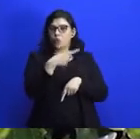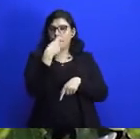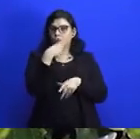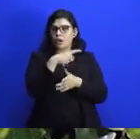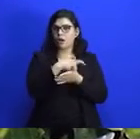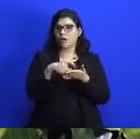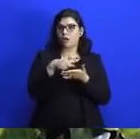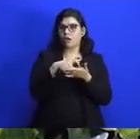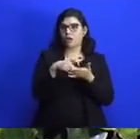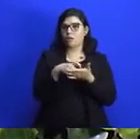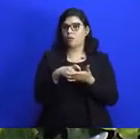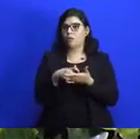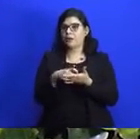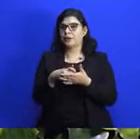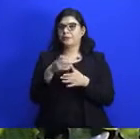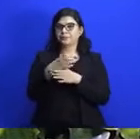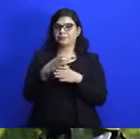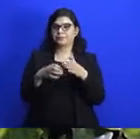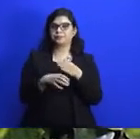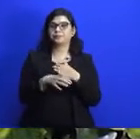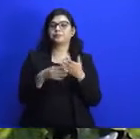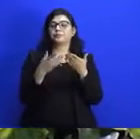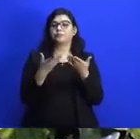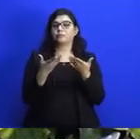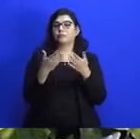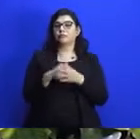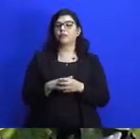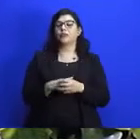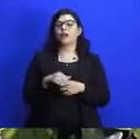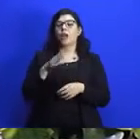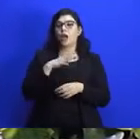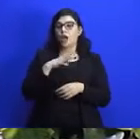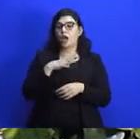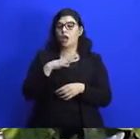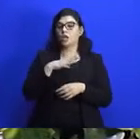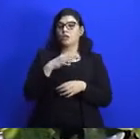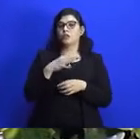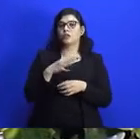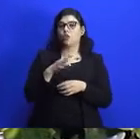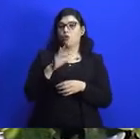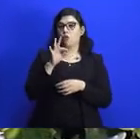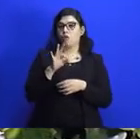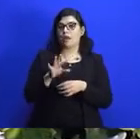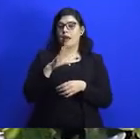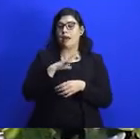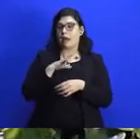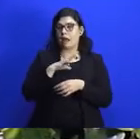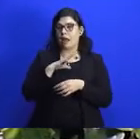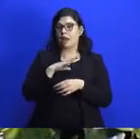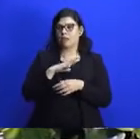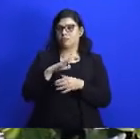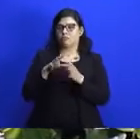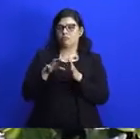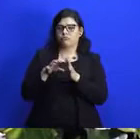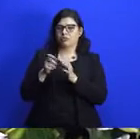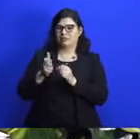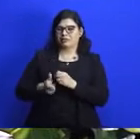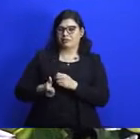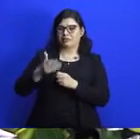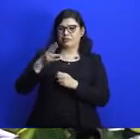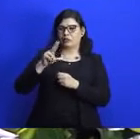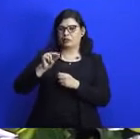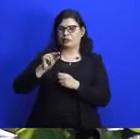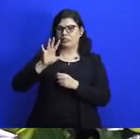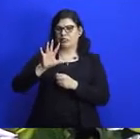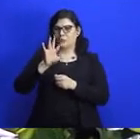mercancías generales. Hoy, las ofertas de crédito disponibles realmente tienen tasas mayores hasta incluso el